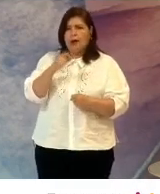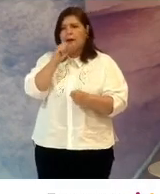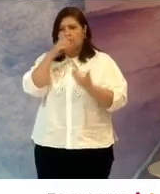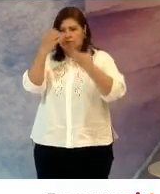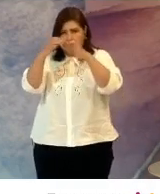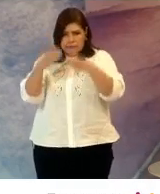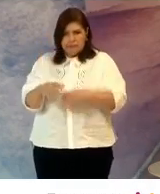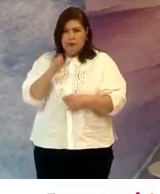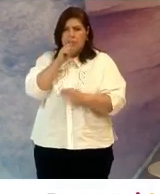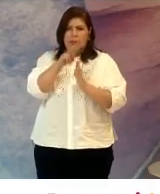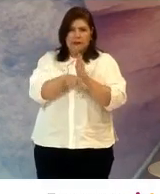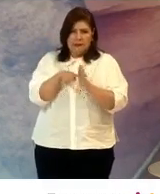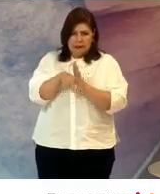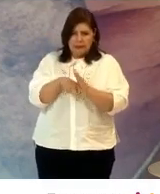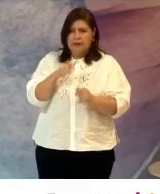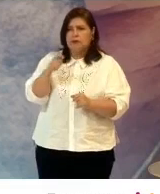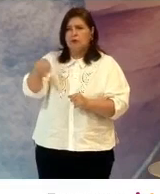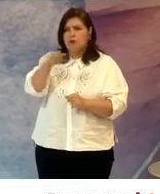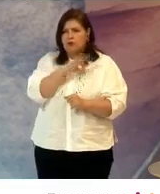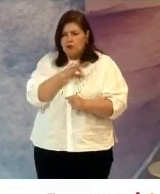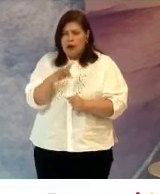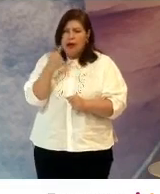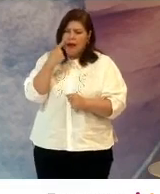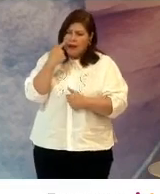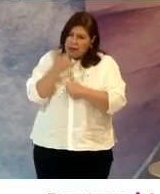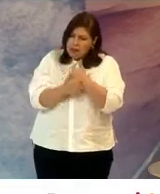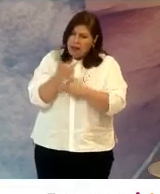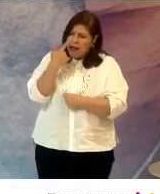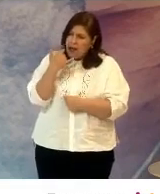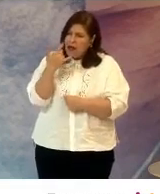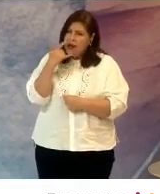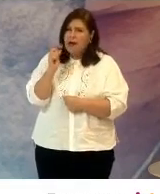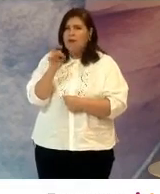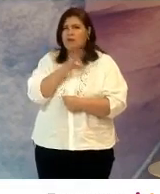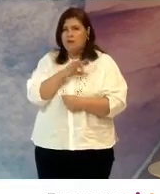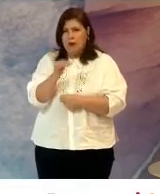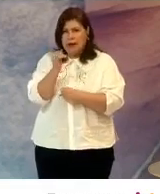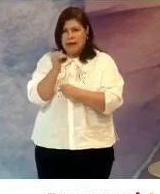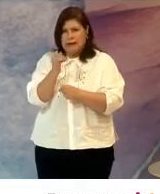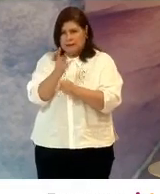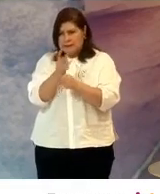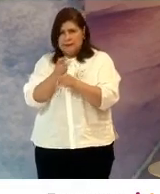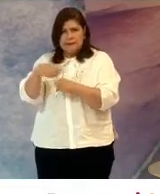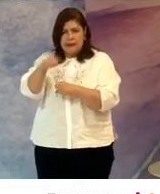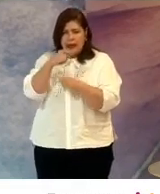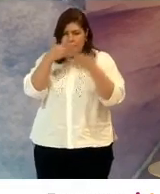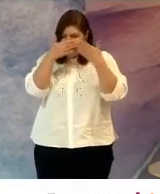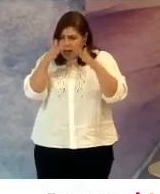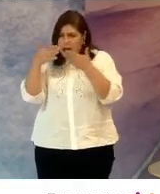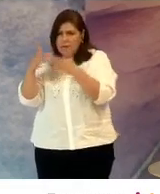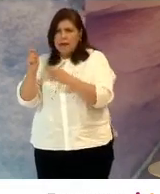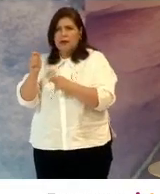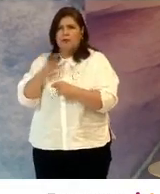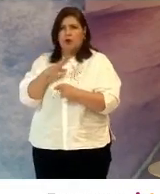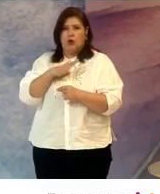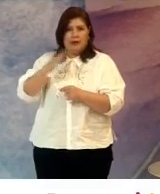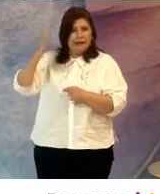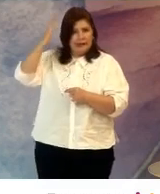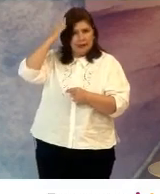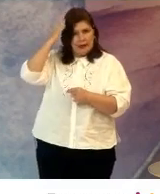Los invitaría a que se vayan inquietando y decidiendo entrar a este viaje de liderazgo